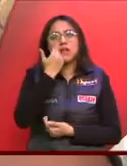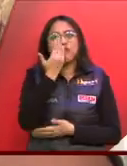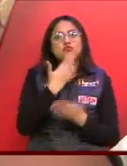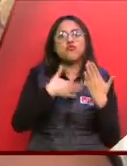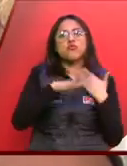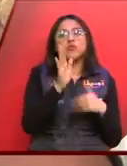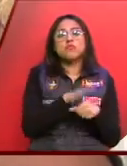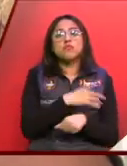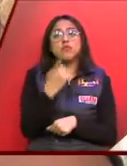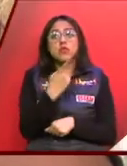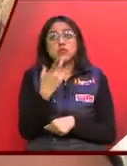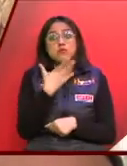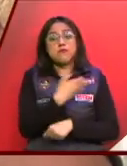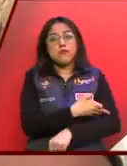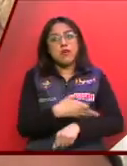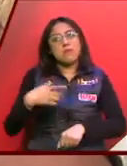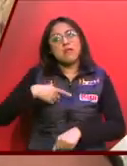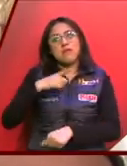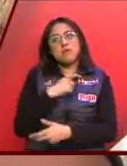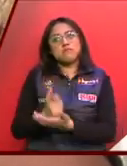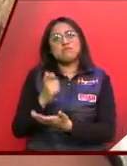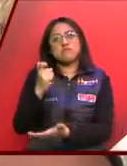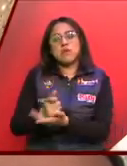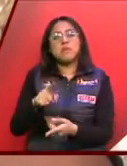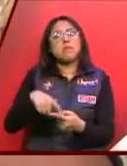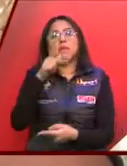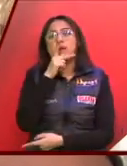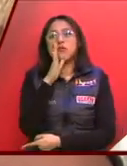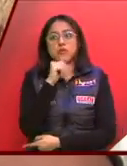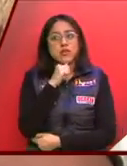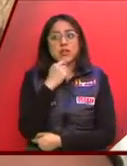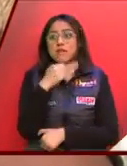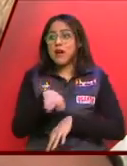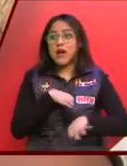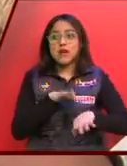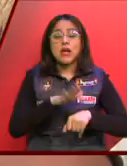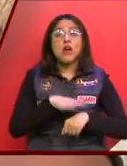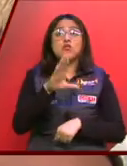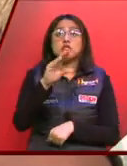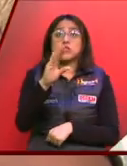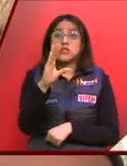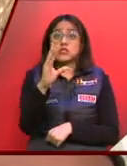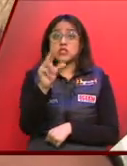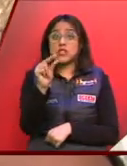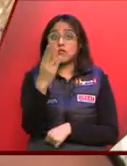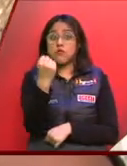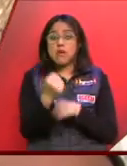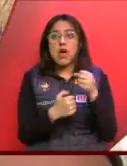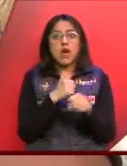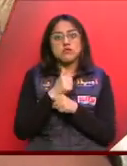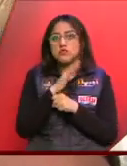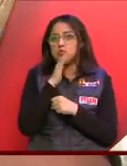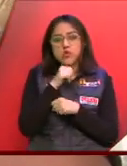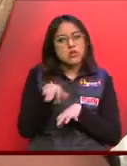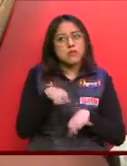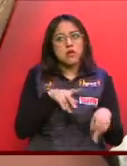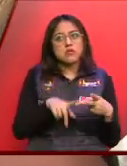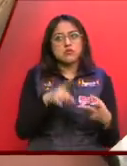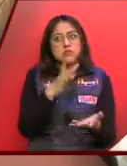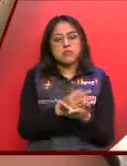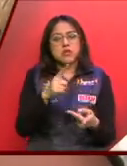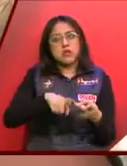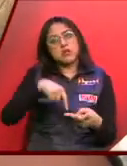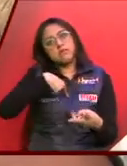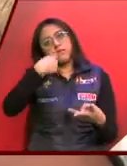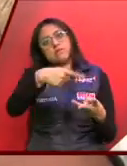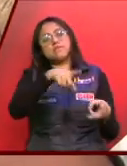porque tengo una familia que mantener. Mi padre ya no puede trabajar. Tiene 89 años y ya no le dan trabajo donde quiera. Y yo soy el único, junto con mi hermano que está